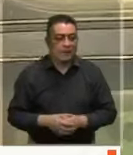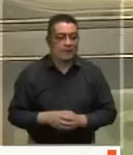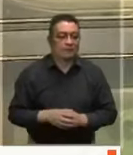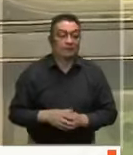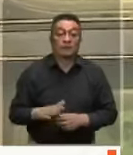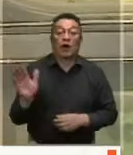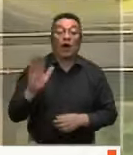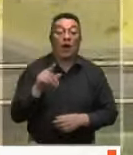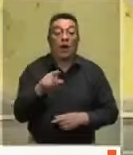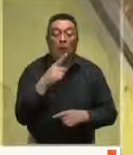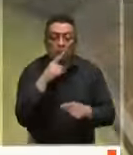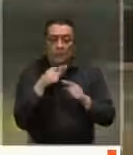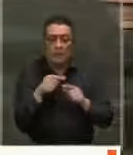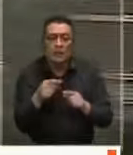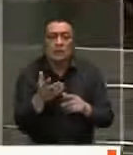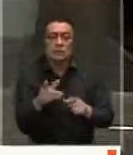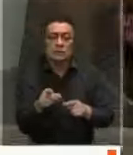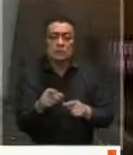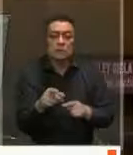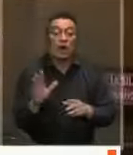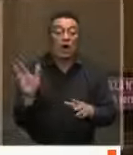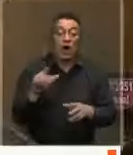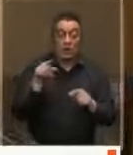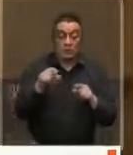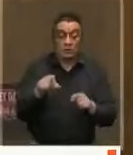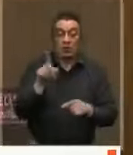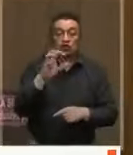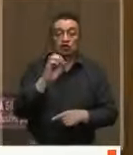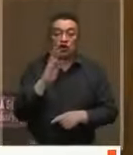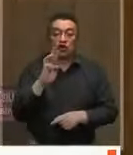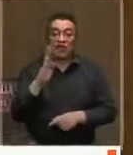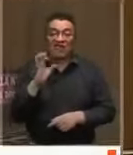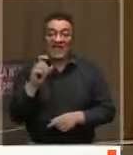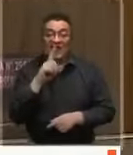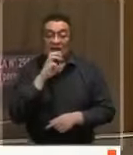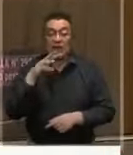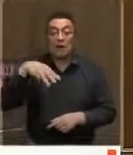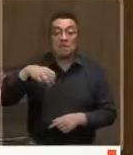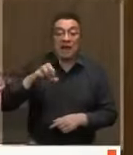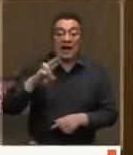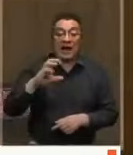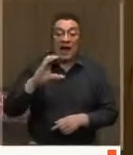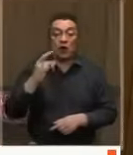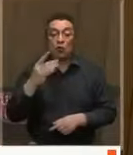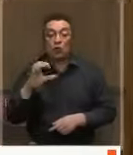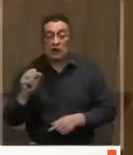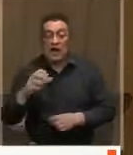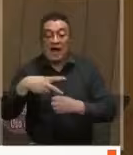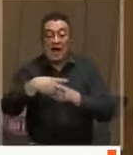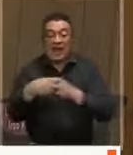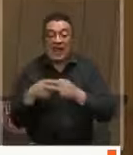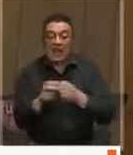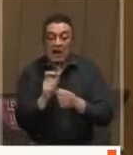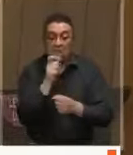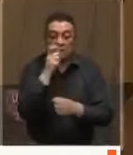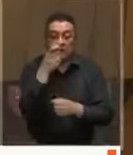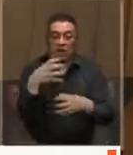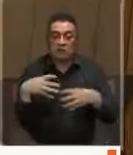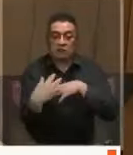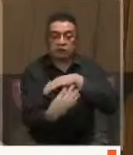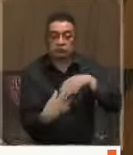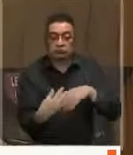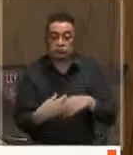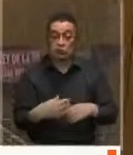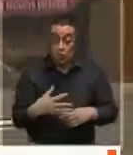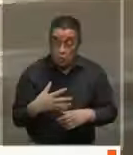Hola de Qué es ese lado Hola Este es un sorbete de maracuyá naranja plátano lo quieres probar sí es uno